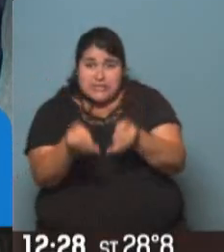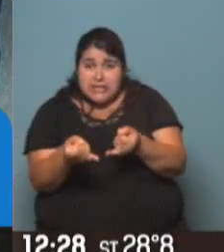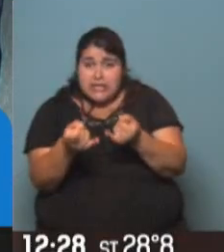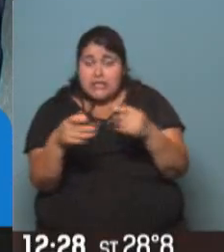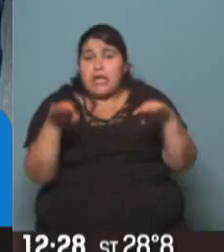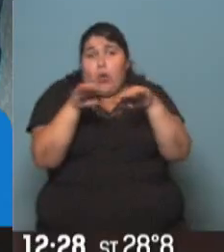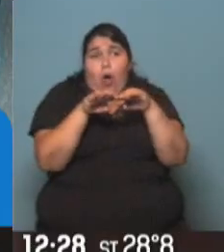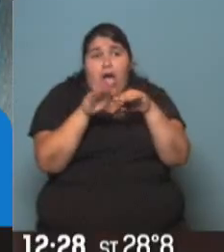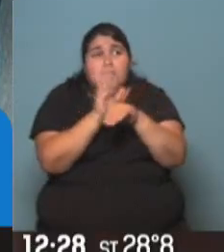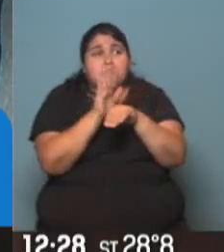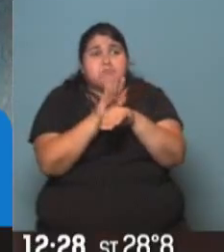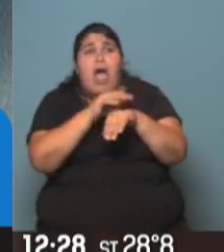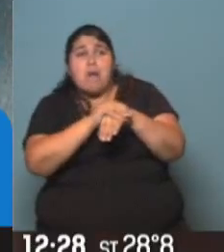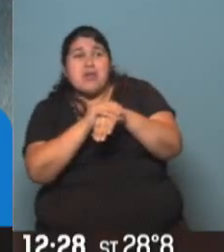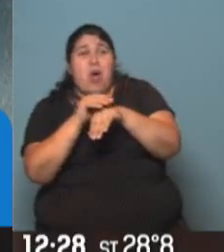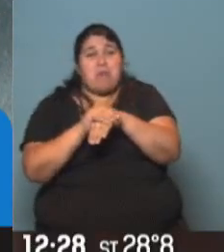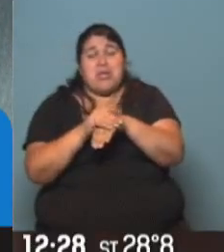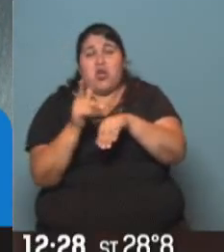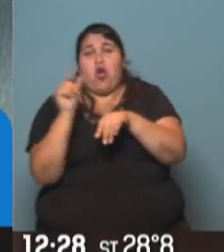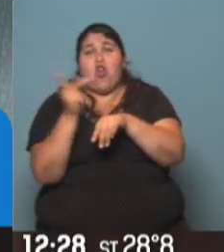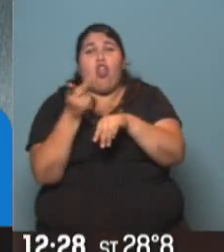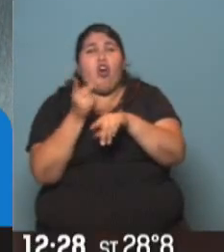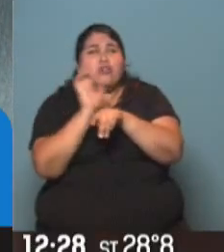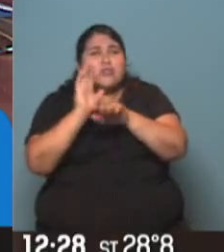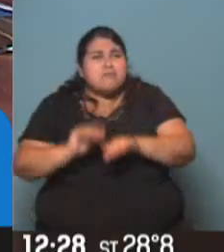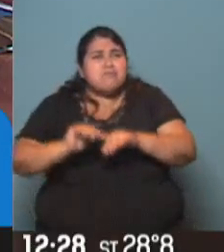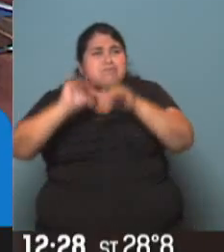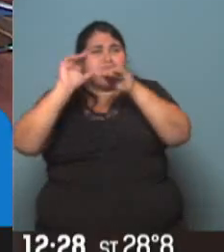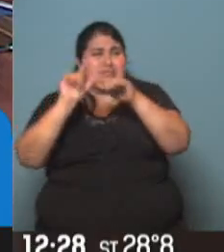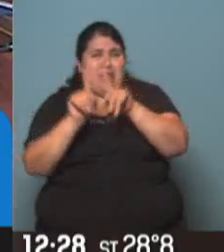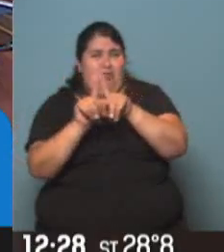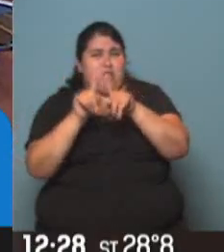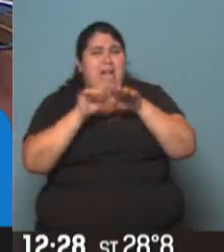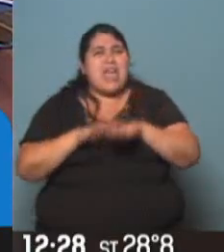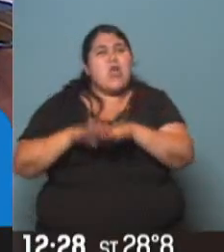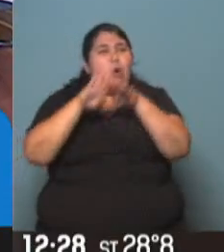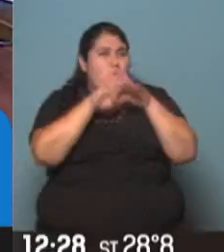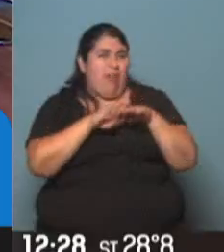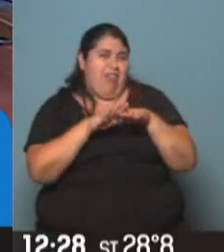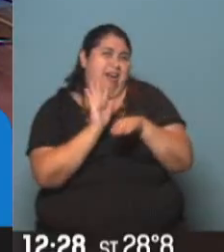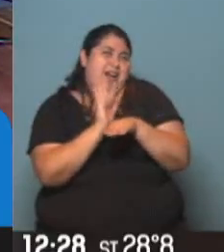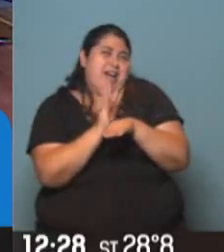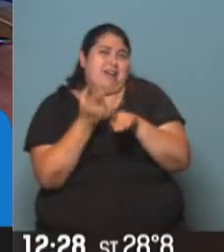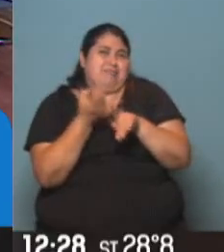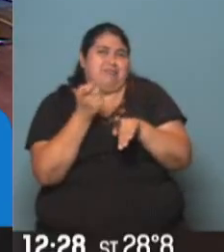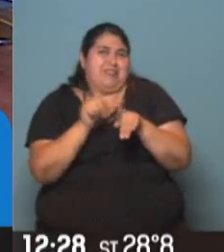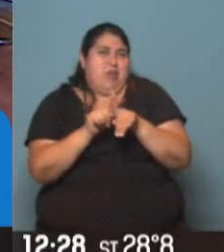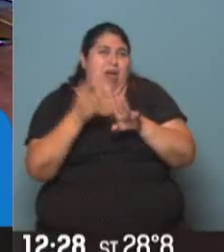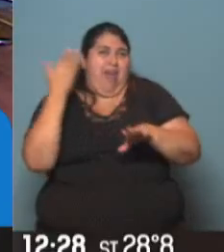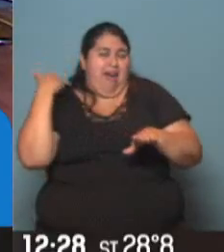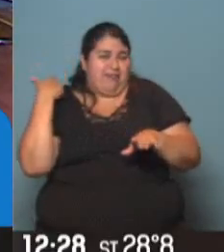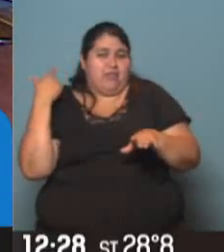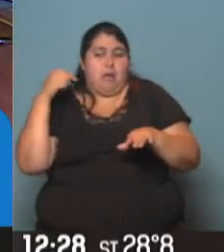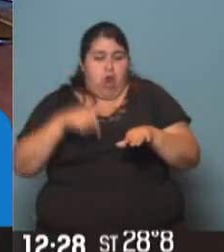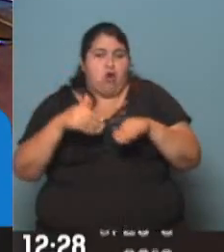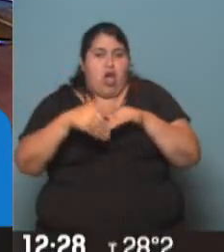tienen esa cuestión de amistad porque es como que crecieron en esta suerte de de igualdad que la que corresponde sin tendría que haber sucedido pero que el final nos está viendo